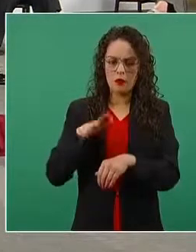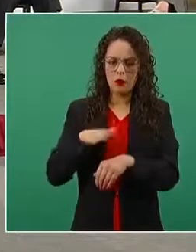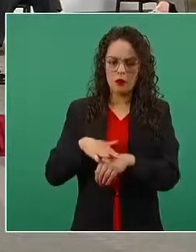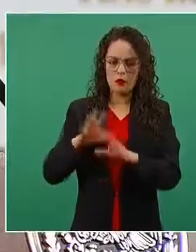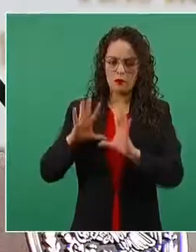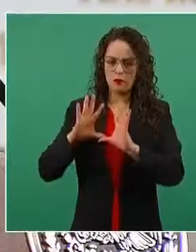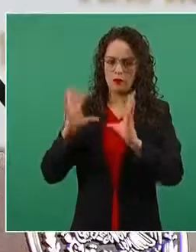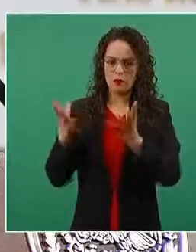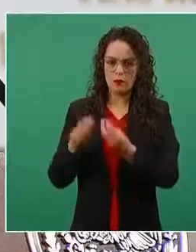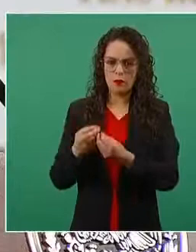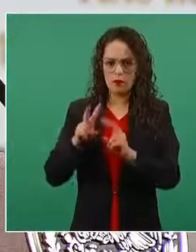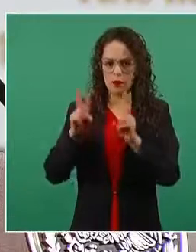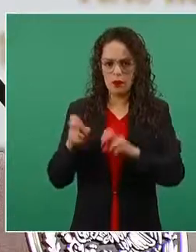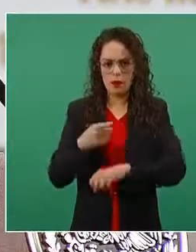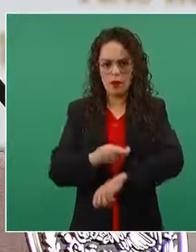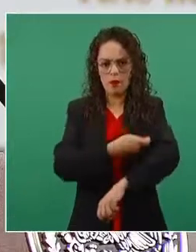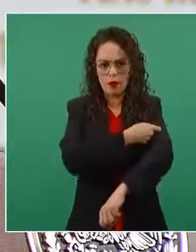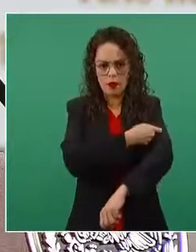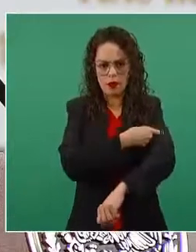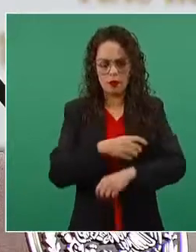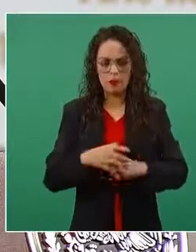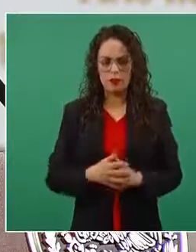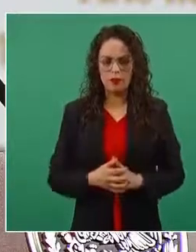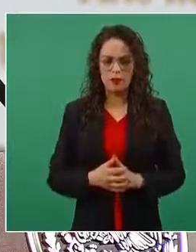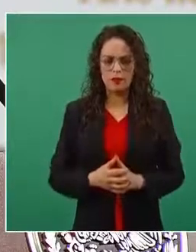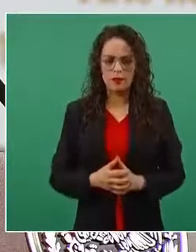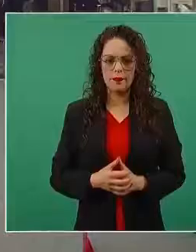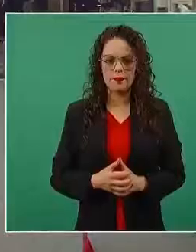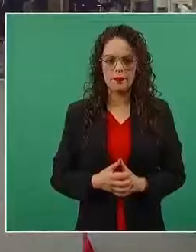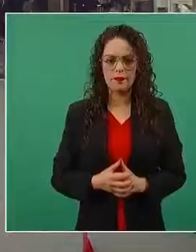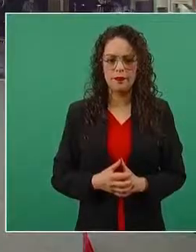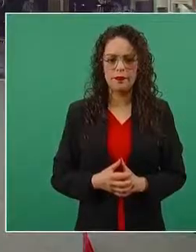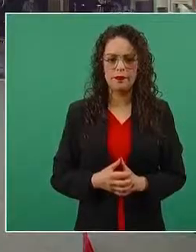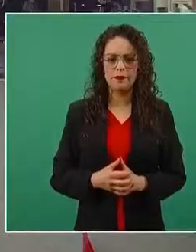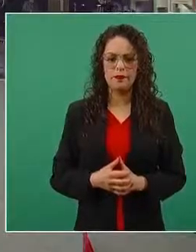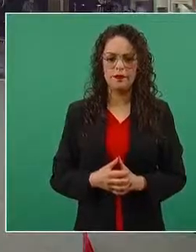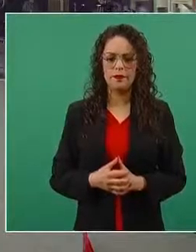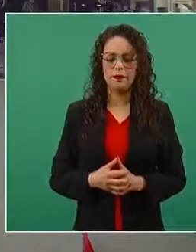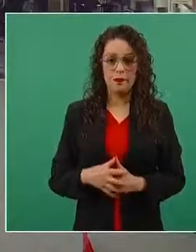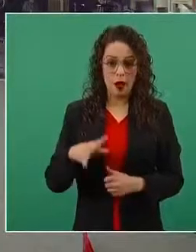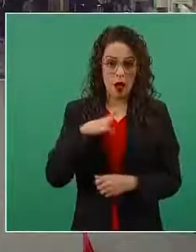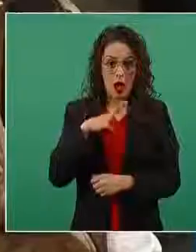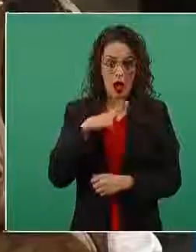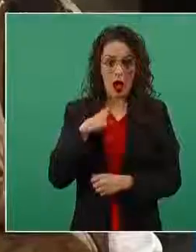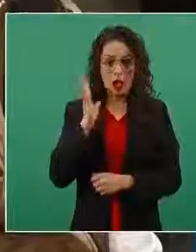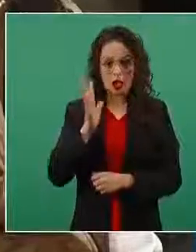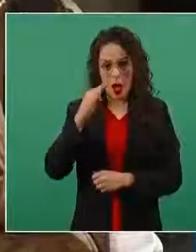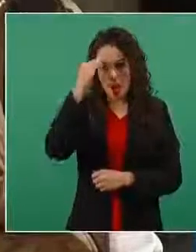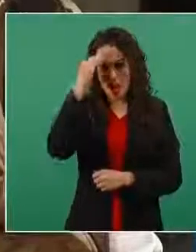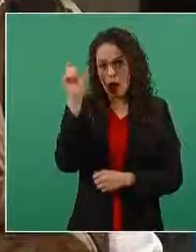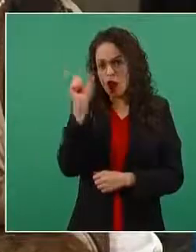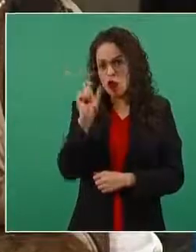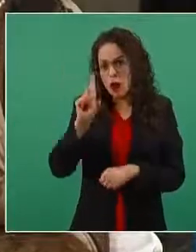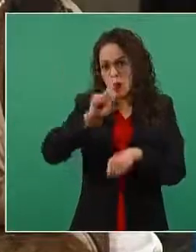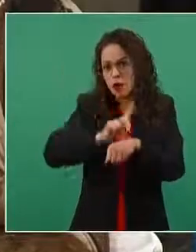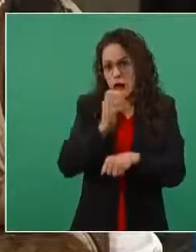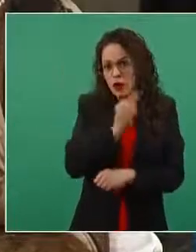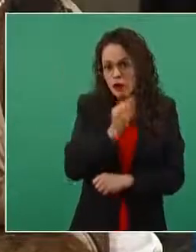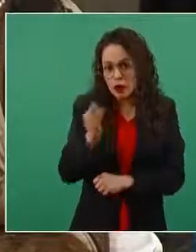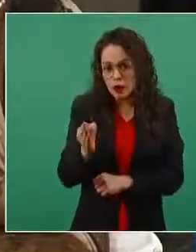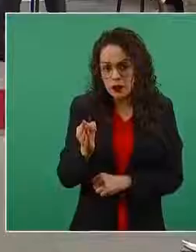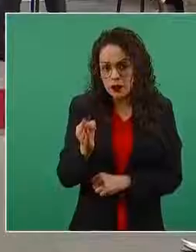toda la vacuna que tienen programada. ¿Ya se tendrían alguna fecha para tener esas vacunas? Sí, ya está la fecha, ¿no?